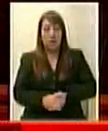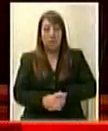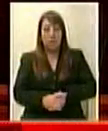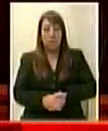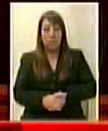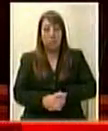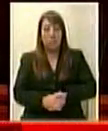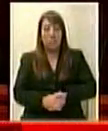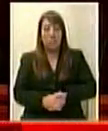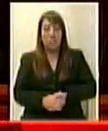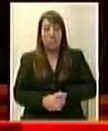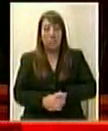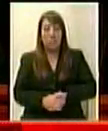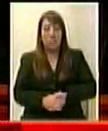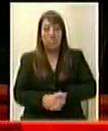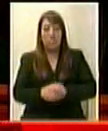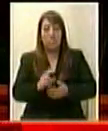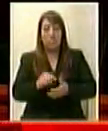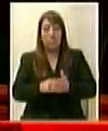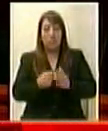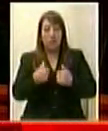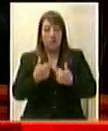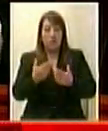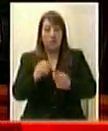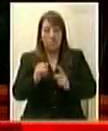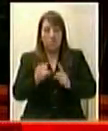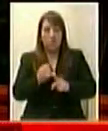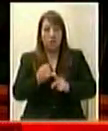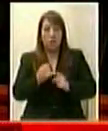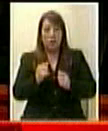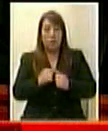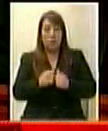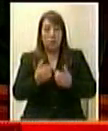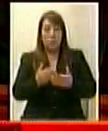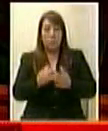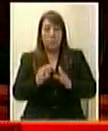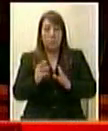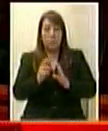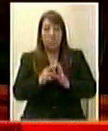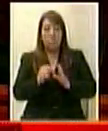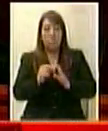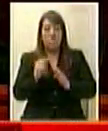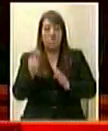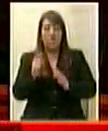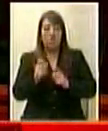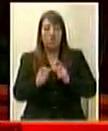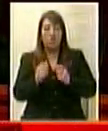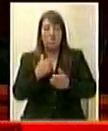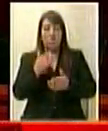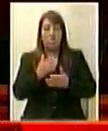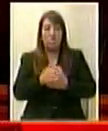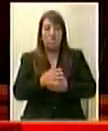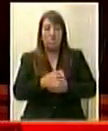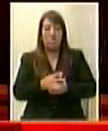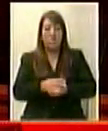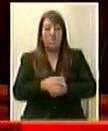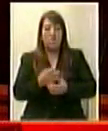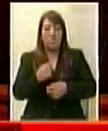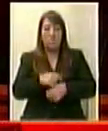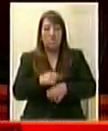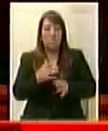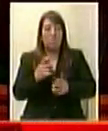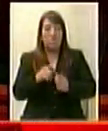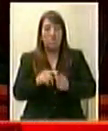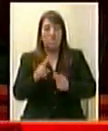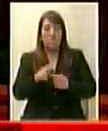dos puntos puntuales que ellos han pedido. Uno, la reapertura del registro único de víctimas puede ser por un plazo de